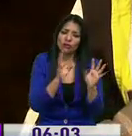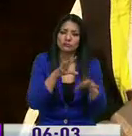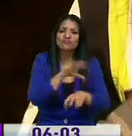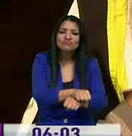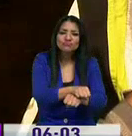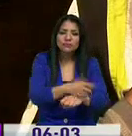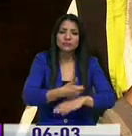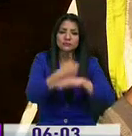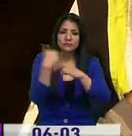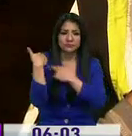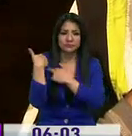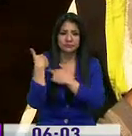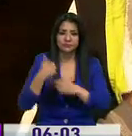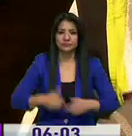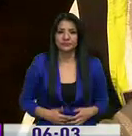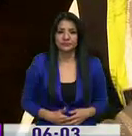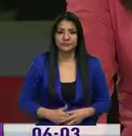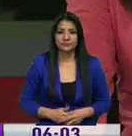la autoridad competente